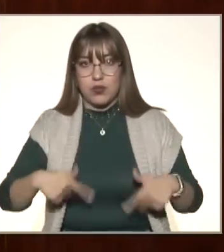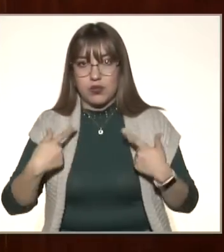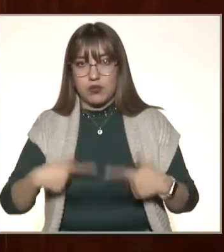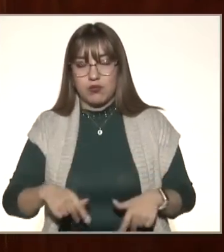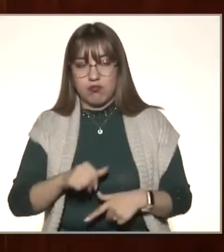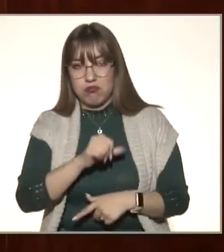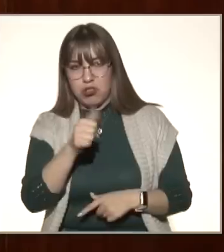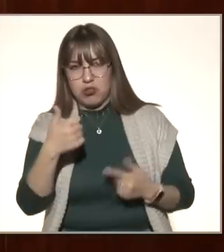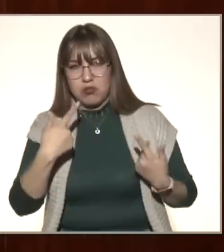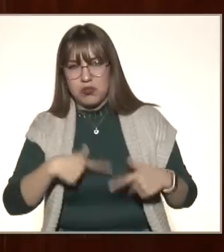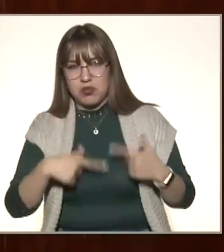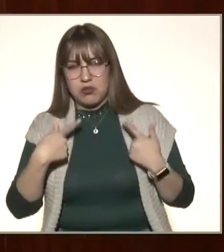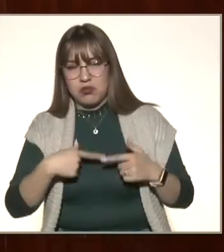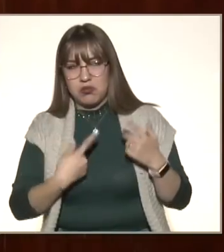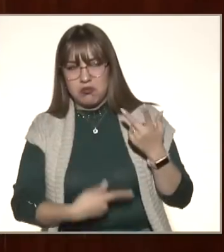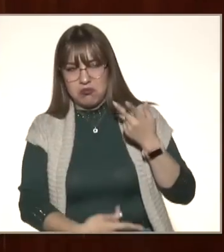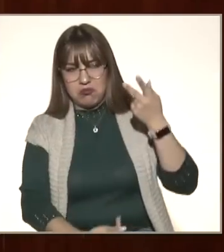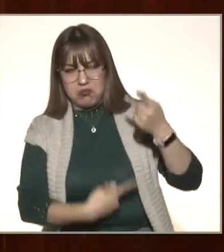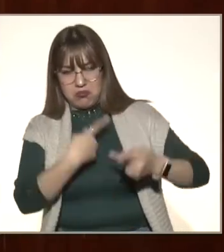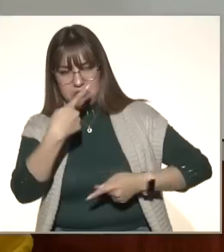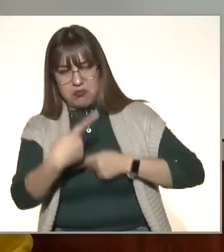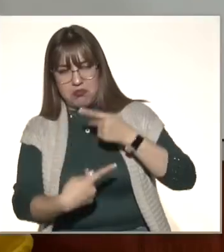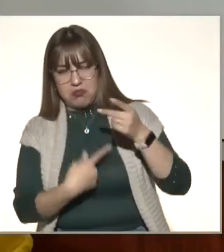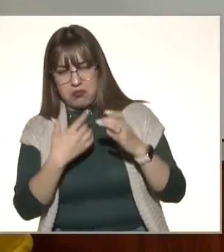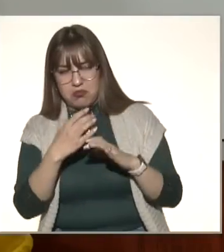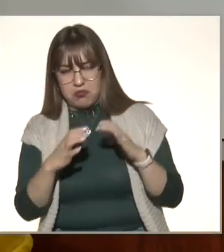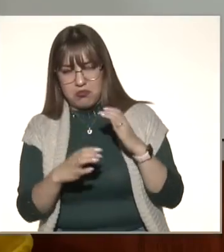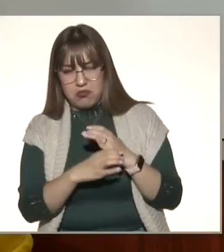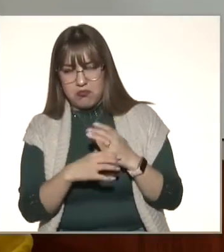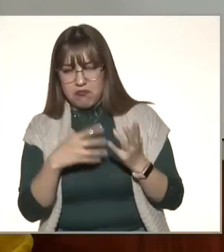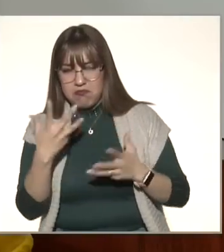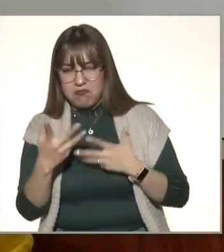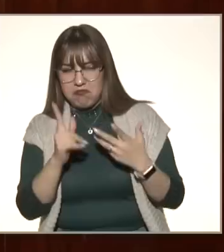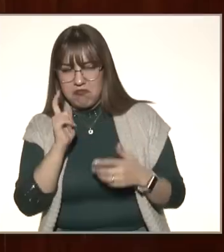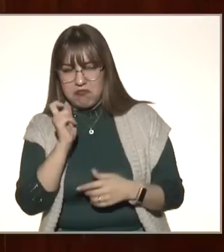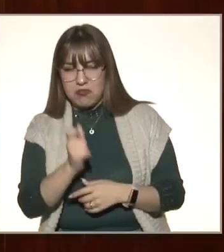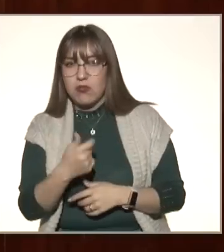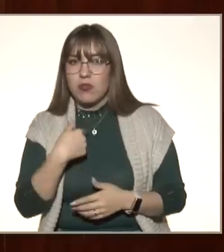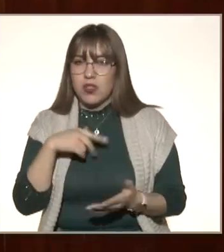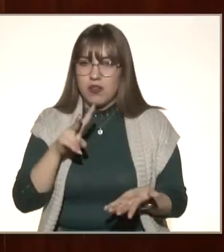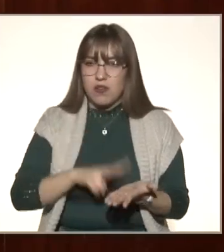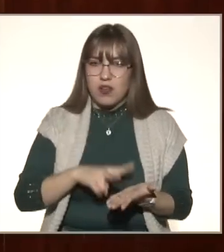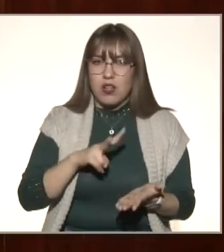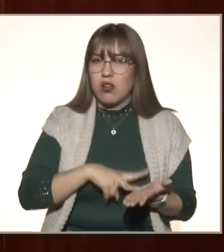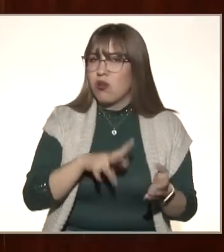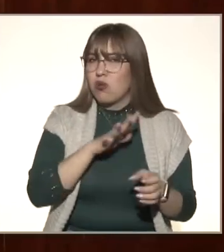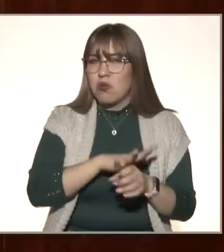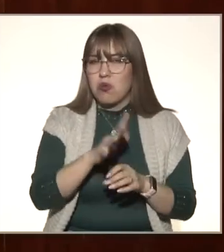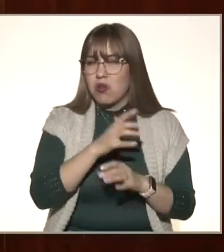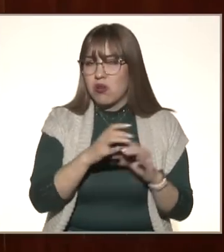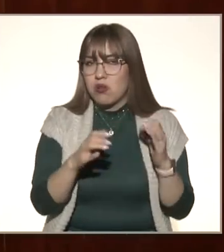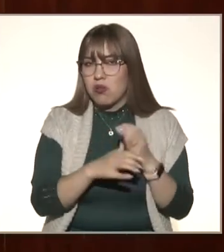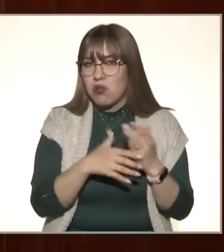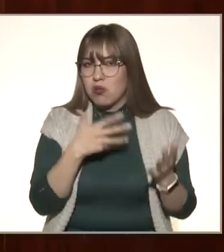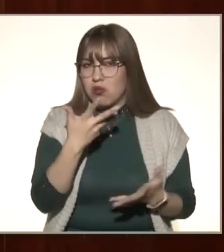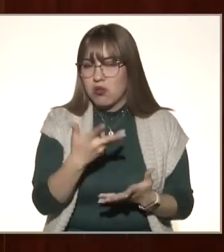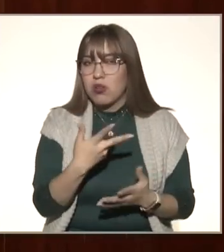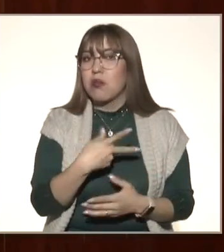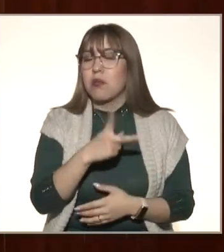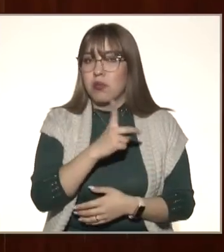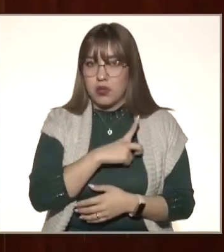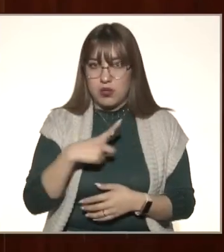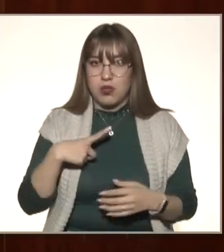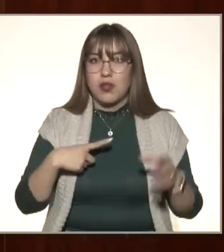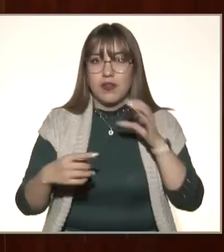otro cuando me pregunta algo y qué es lo que yo valoro, ¿no? Pero siempre y cuando sea desde la